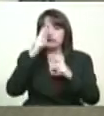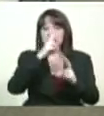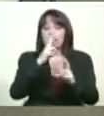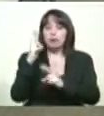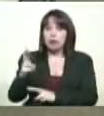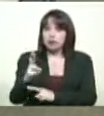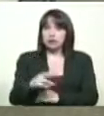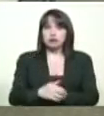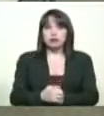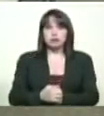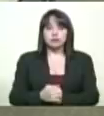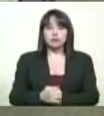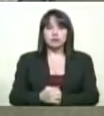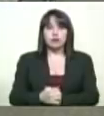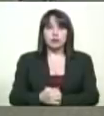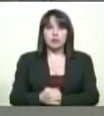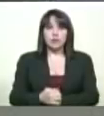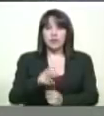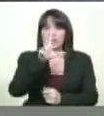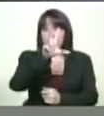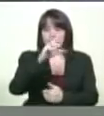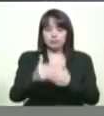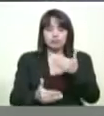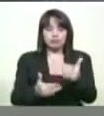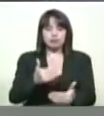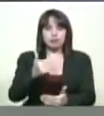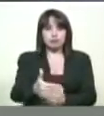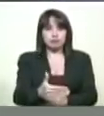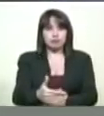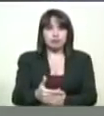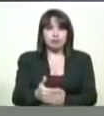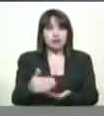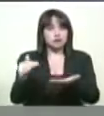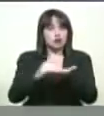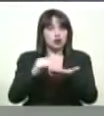la recuperación tiene tres pasos la recuperación